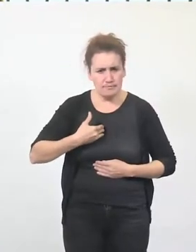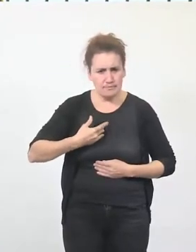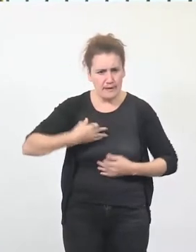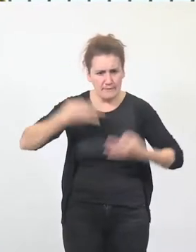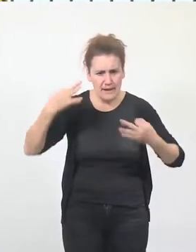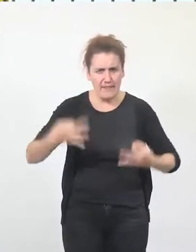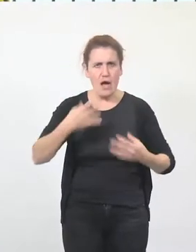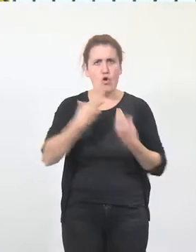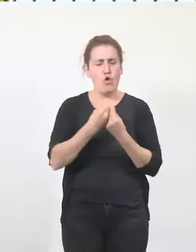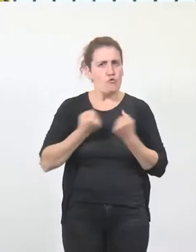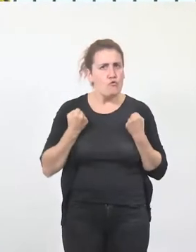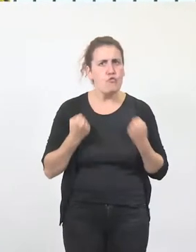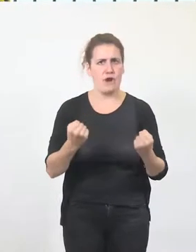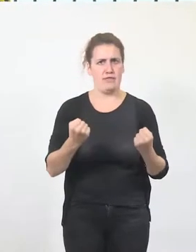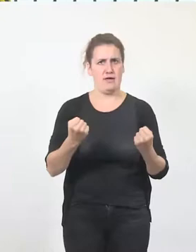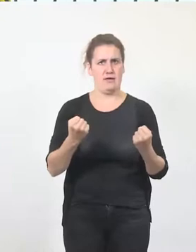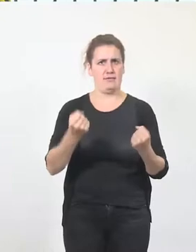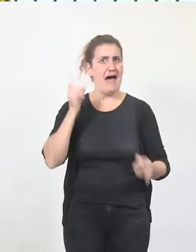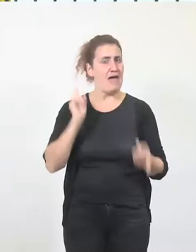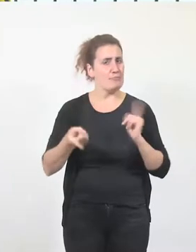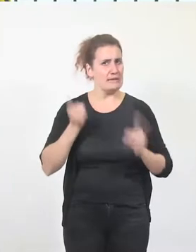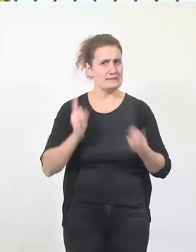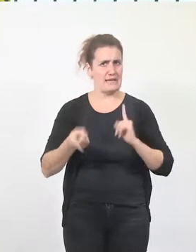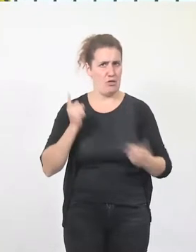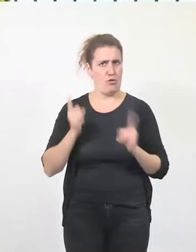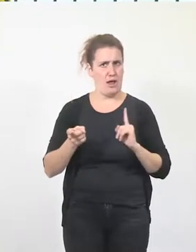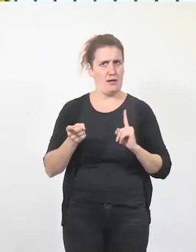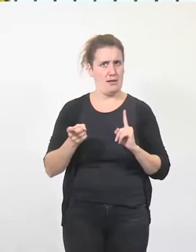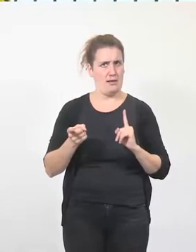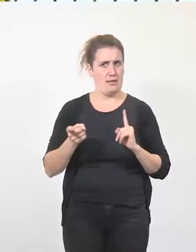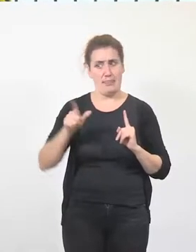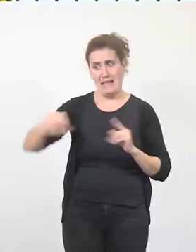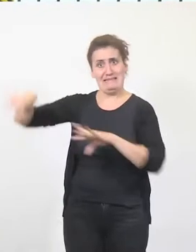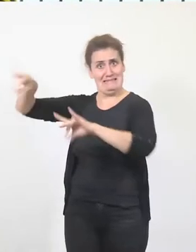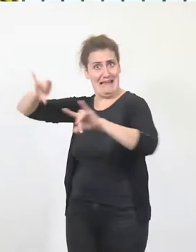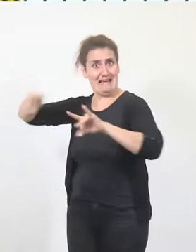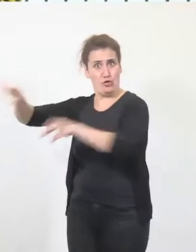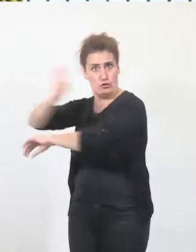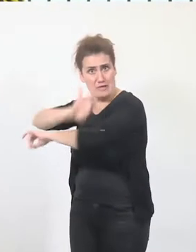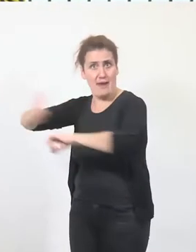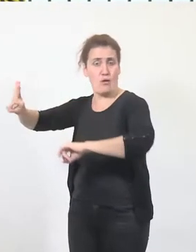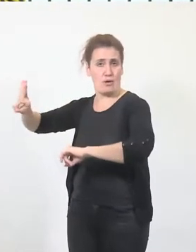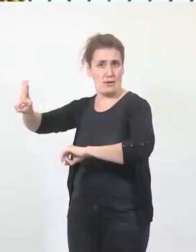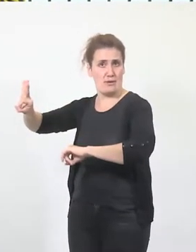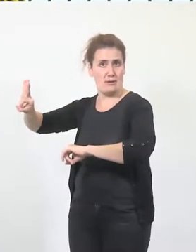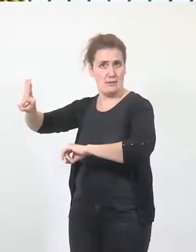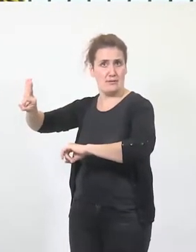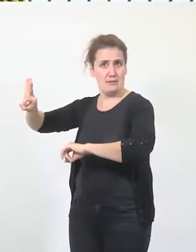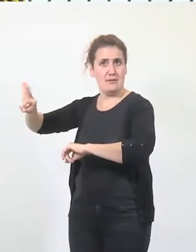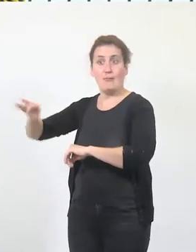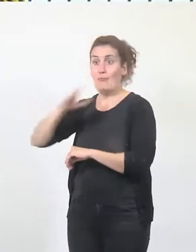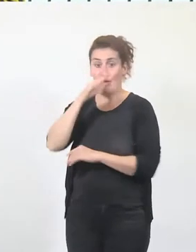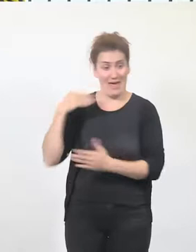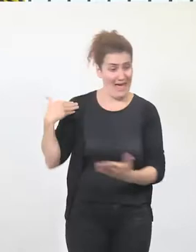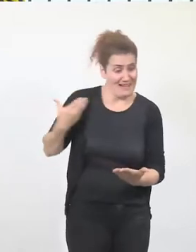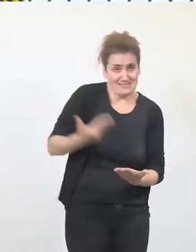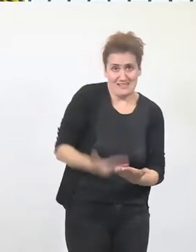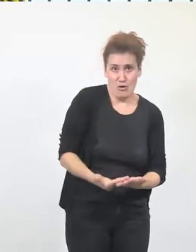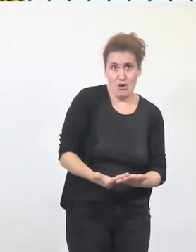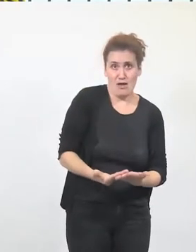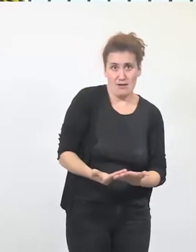una fuerza administradora del territorio. Porque hasta ahora